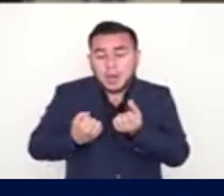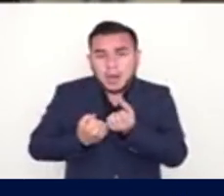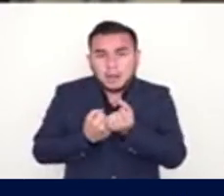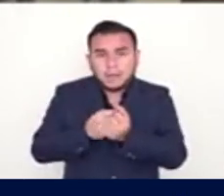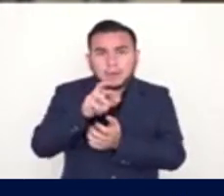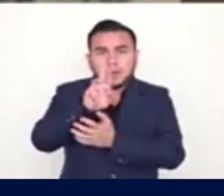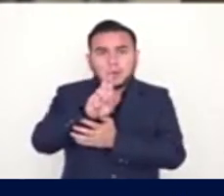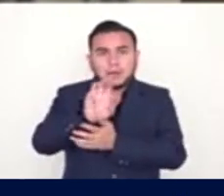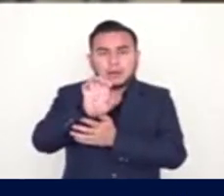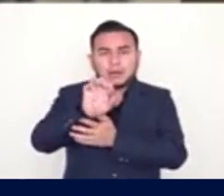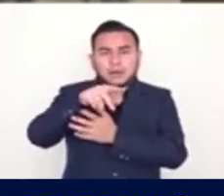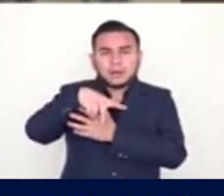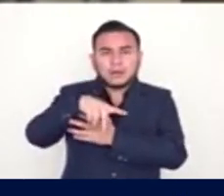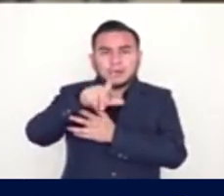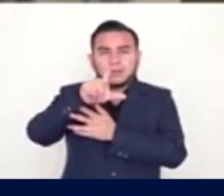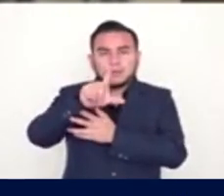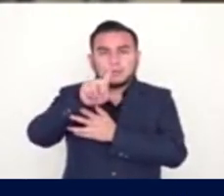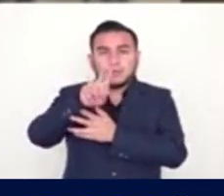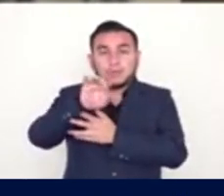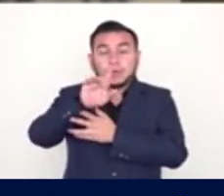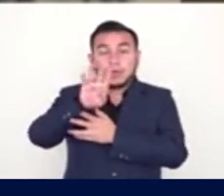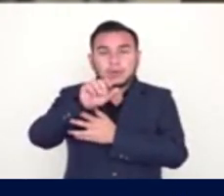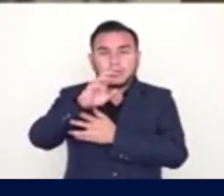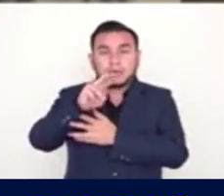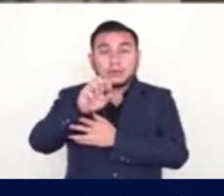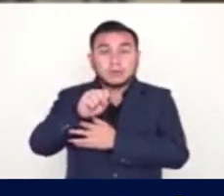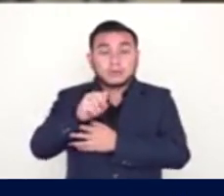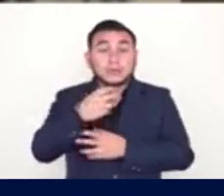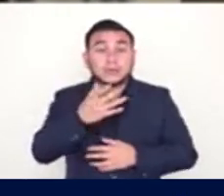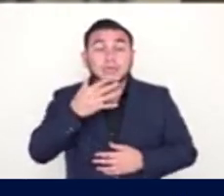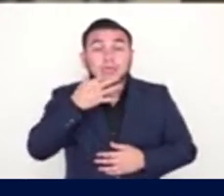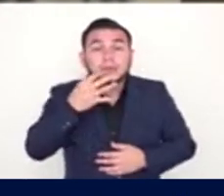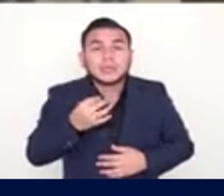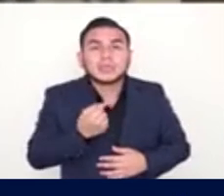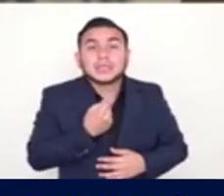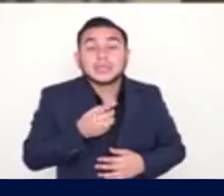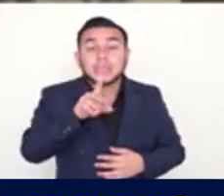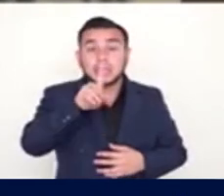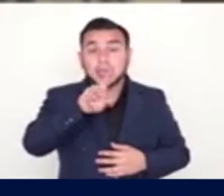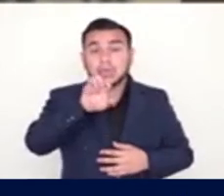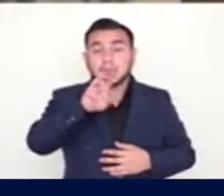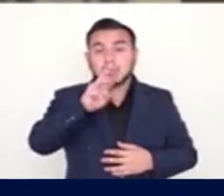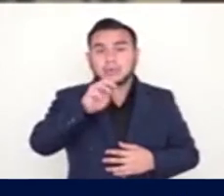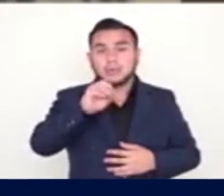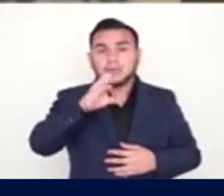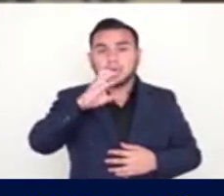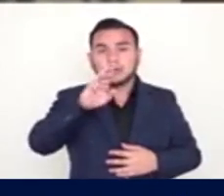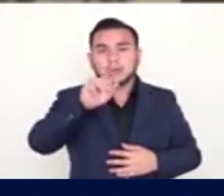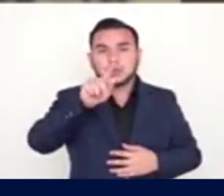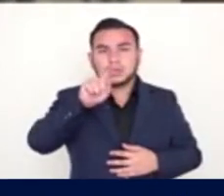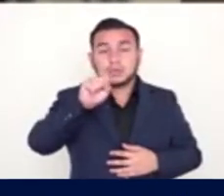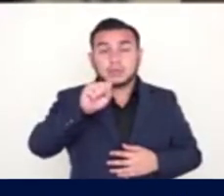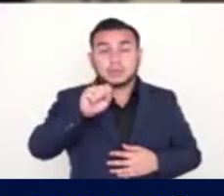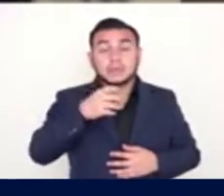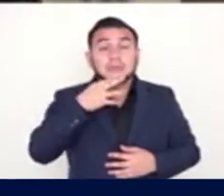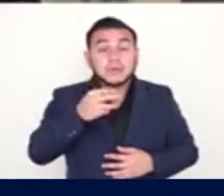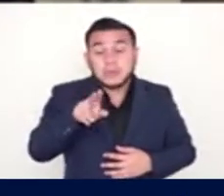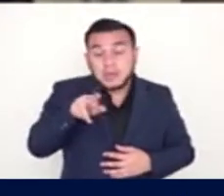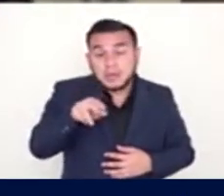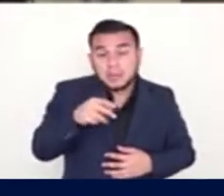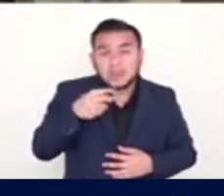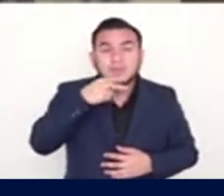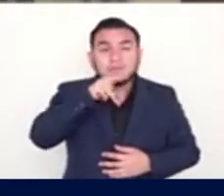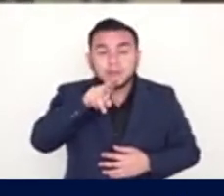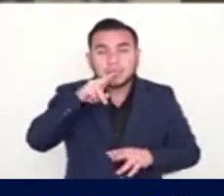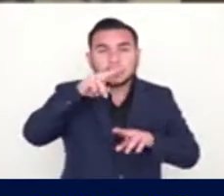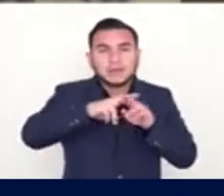republicanos escribiendo una carta calcada de la carta de un grupo muy ínfimo de demócratas, ambos amigos, uno de los de Arena y uno de los del FMLN. Y